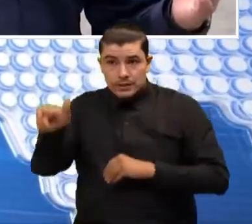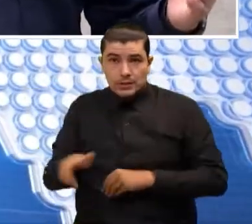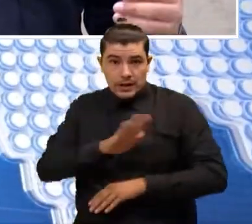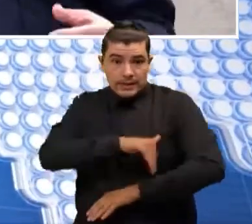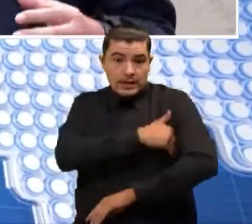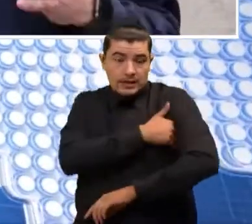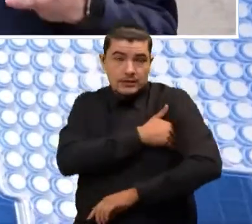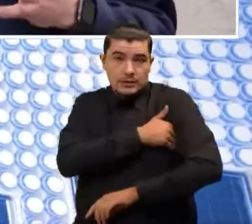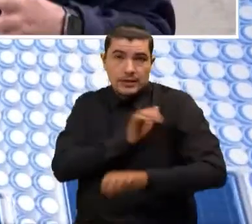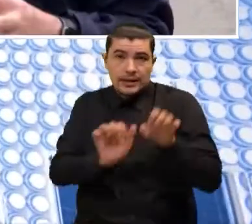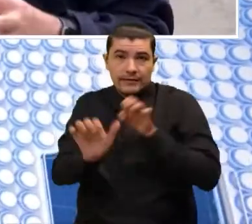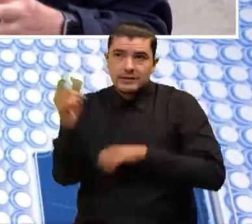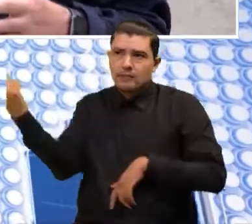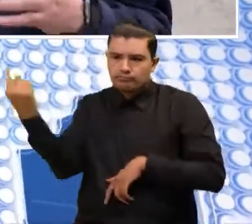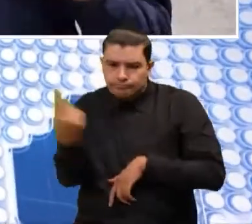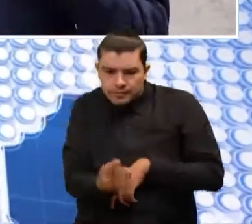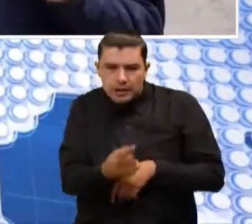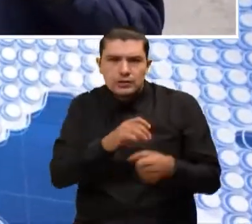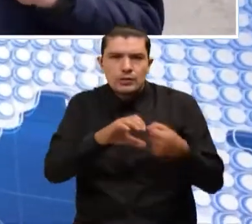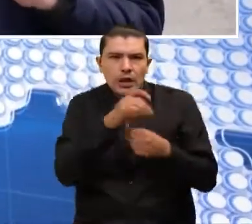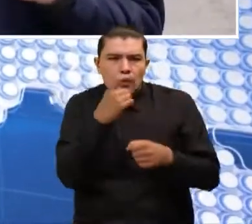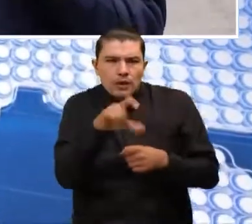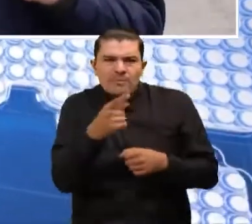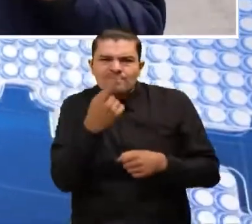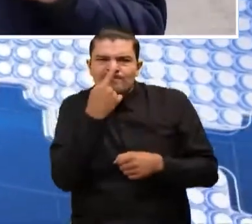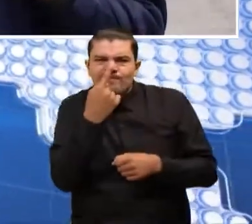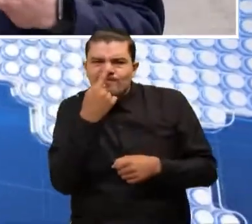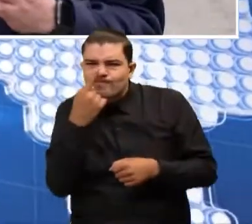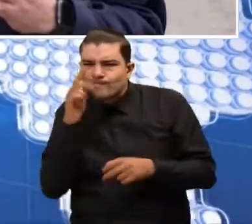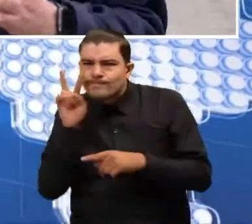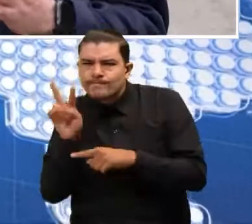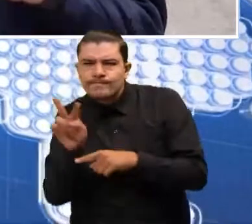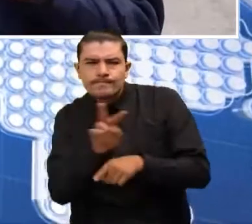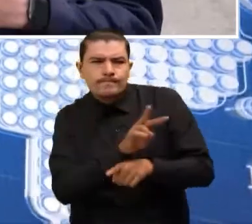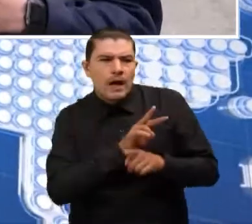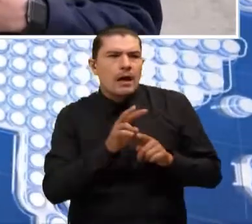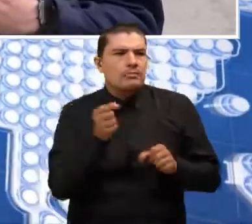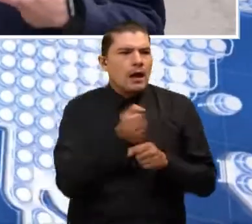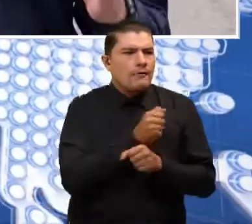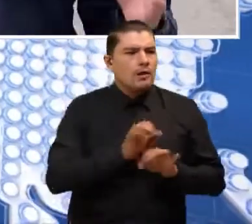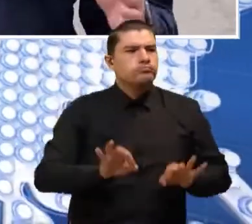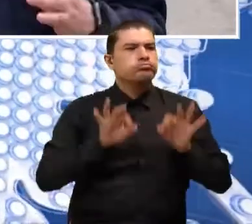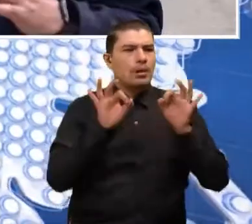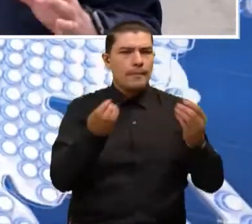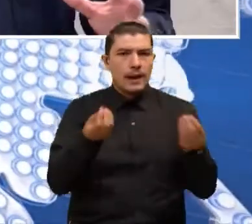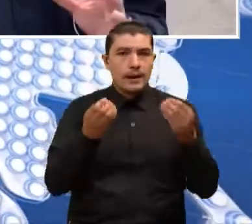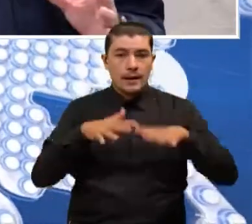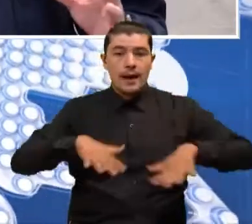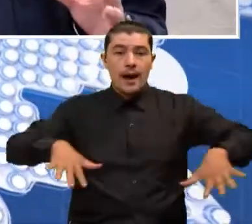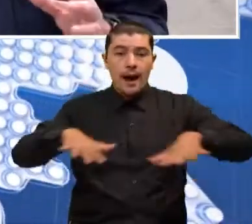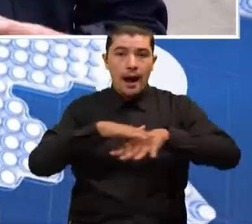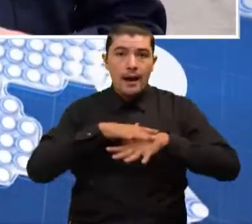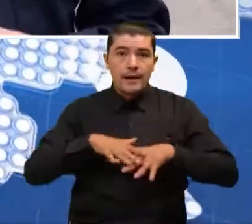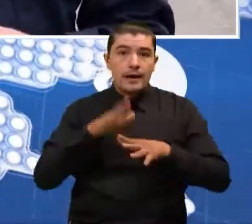Viene a evidenciar todo ese trabajo articulado para que tengamos el escenario ideal, apropiado, para que el evento no vaya a tener ningún tropiezo.